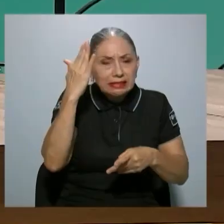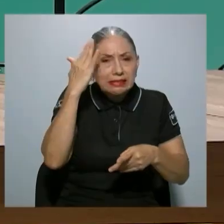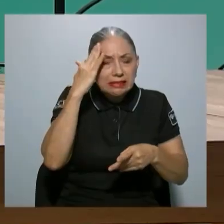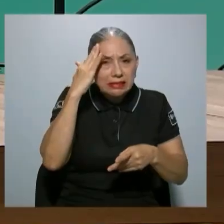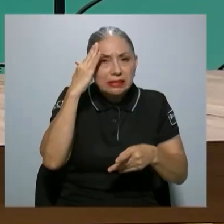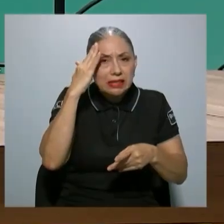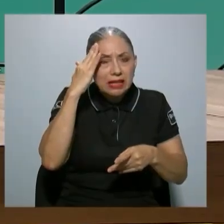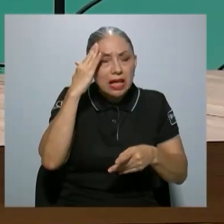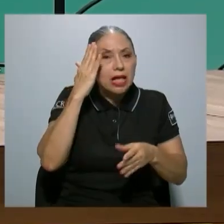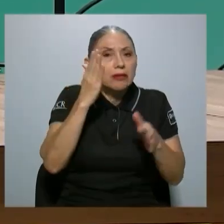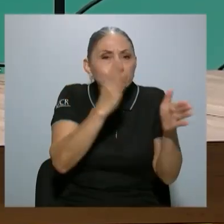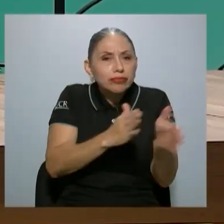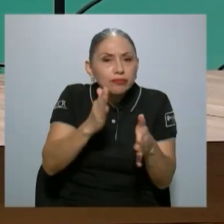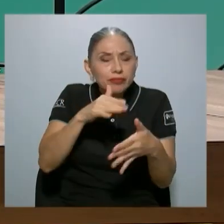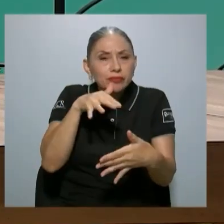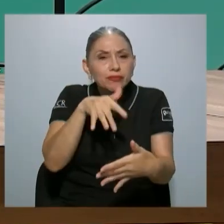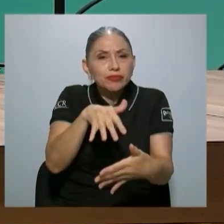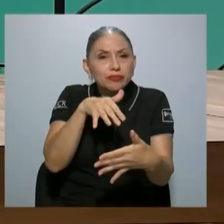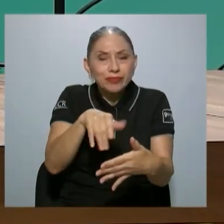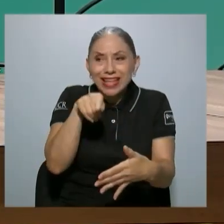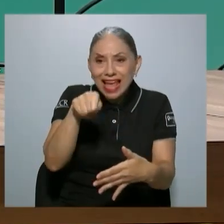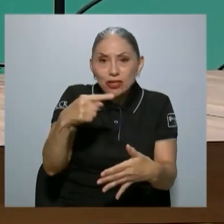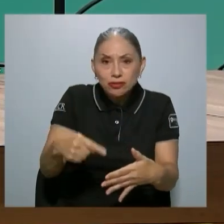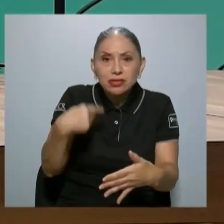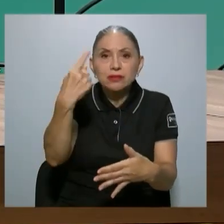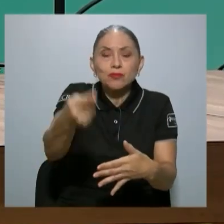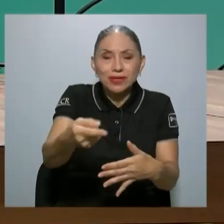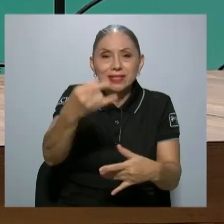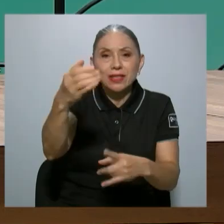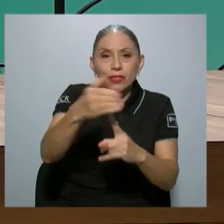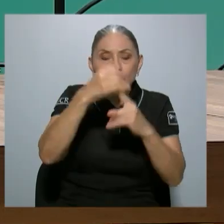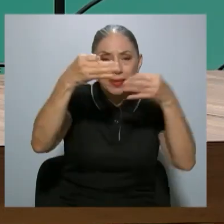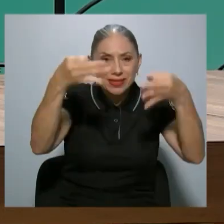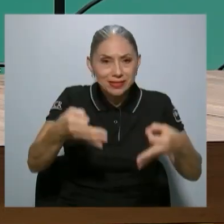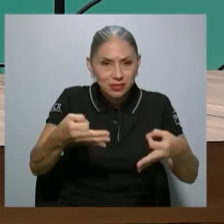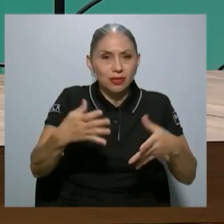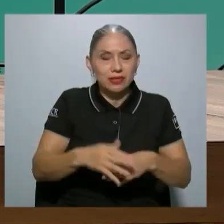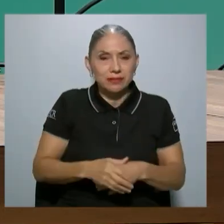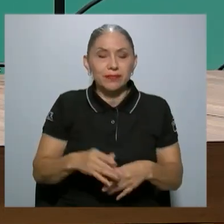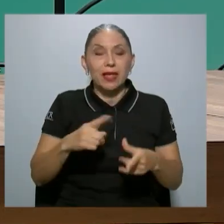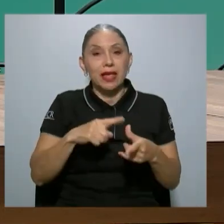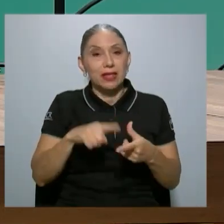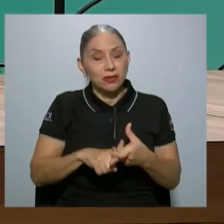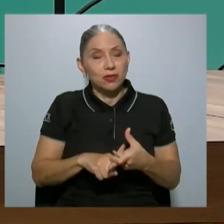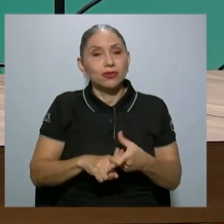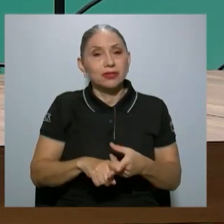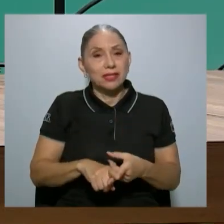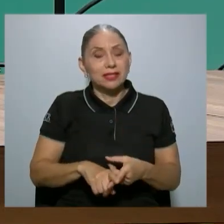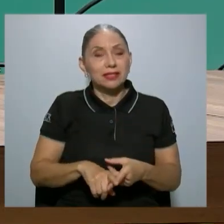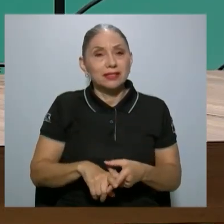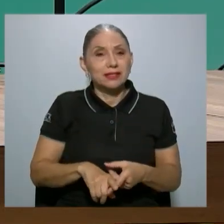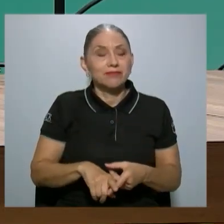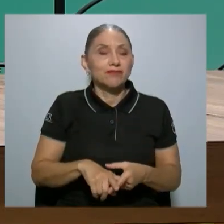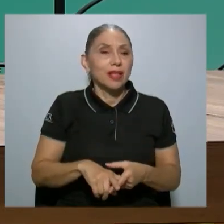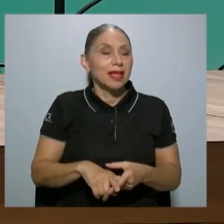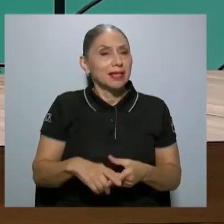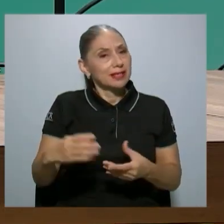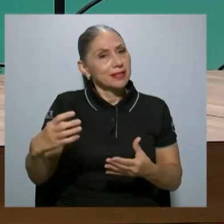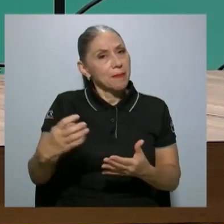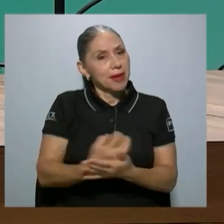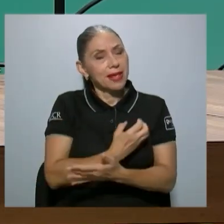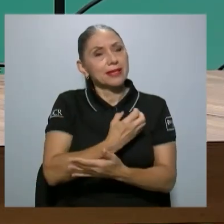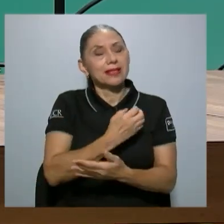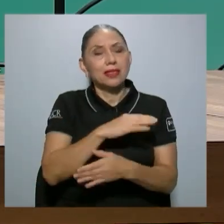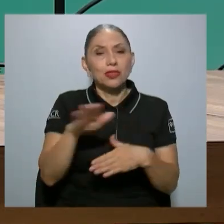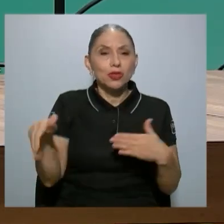terminan tomando decisiones. Entonces, me parece que se merece